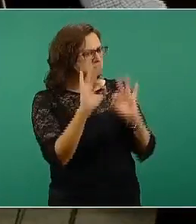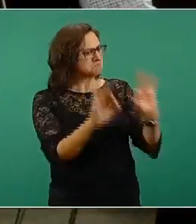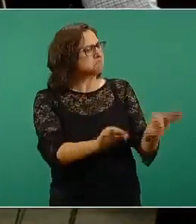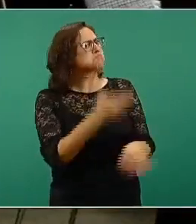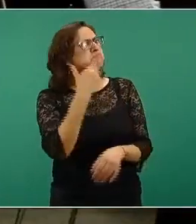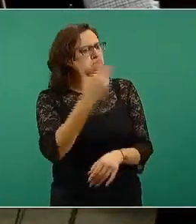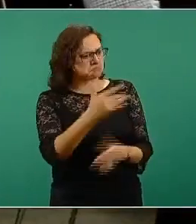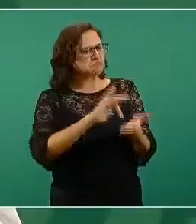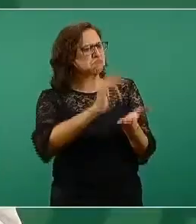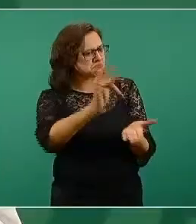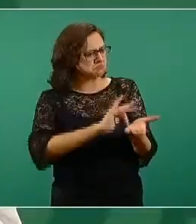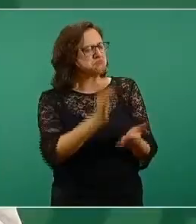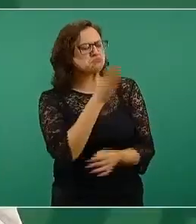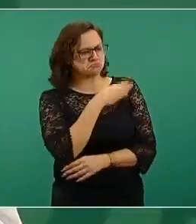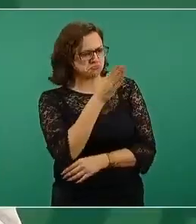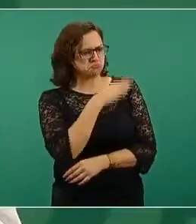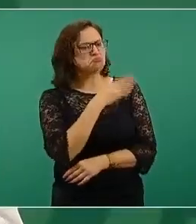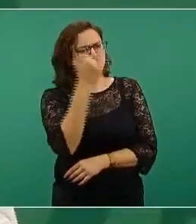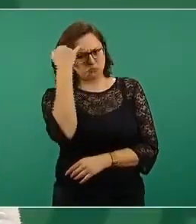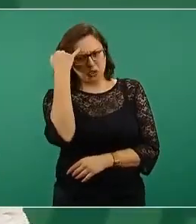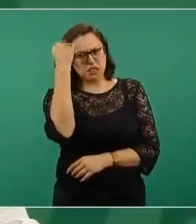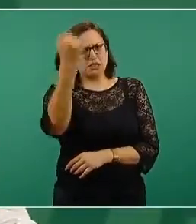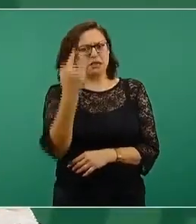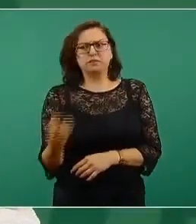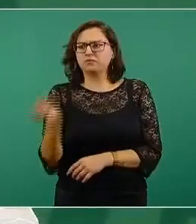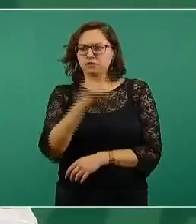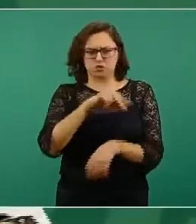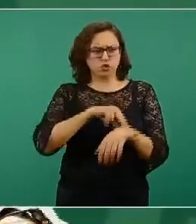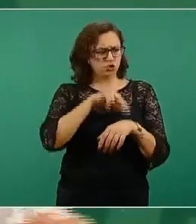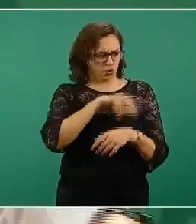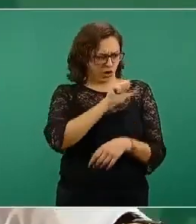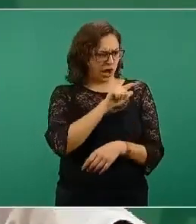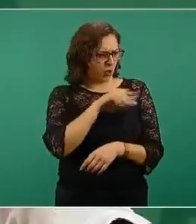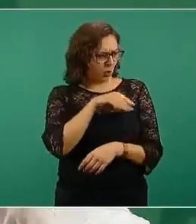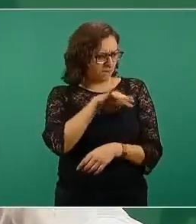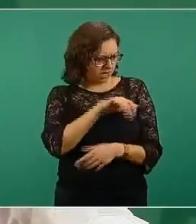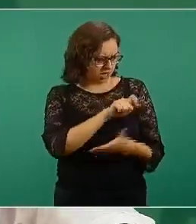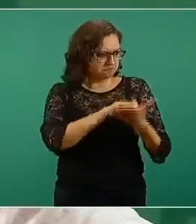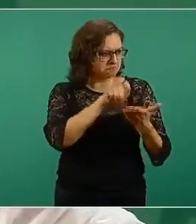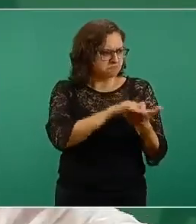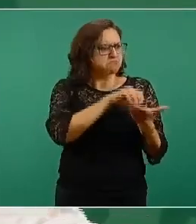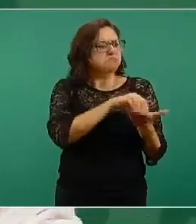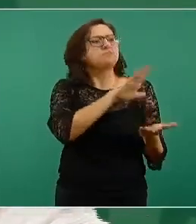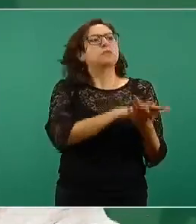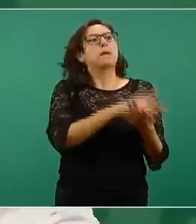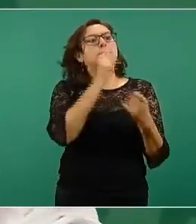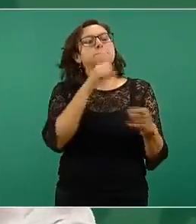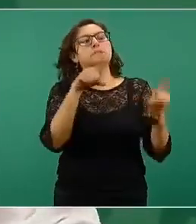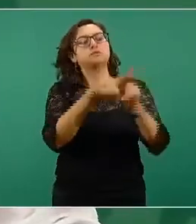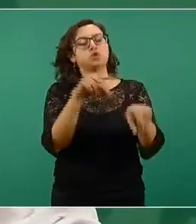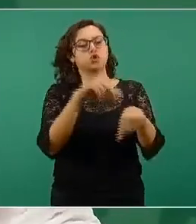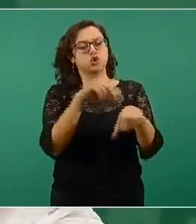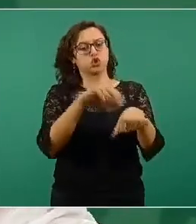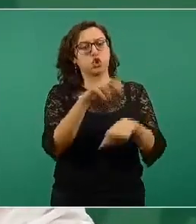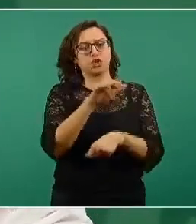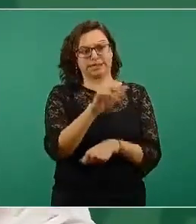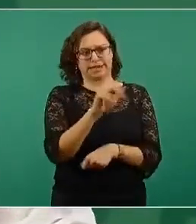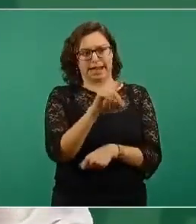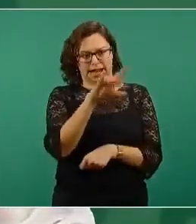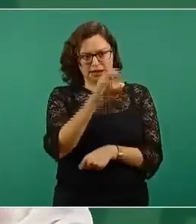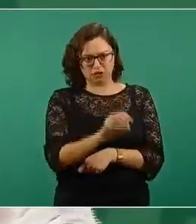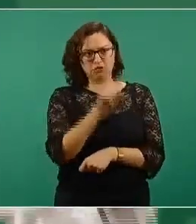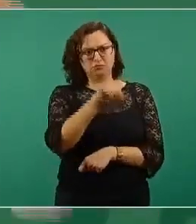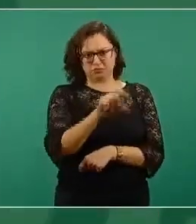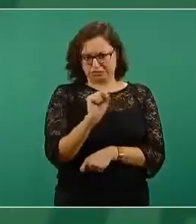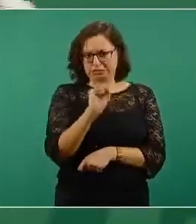de utilidad, Considero que ¿no? es una muy buena idea. Aquí el doctor Alomía está tomando nota y también nos escucha el doctor Ricardo Cortés. La vamos a poner en el